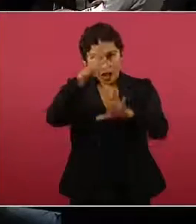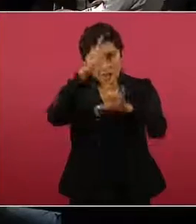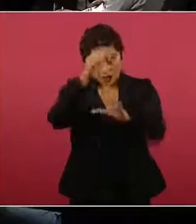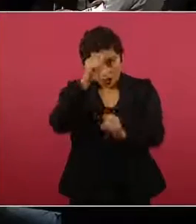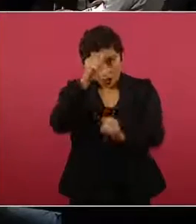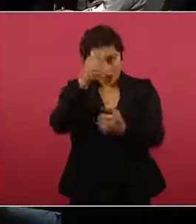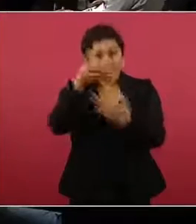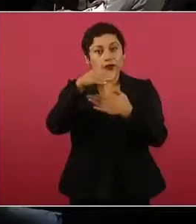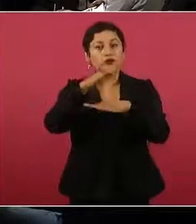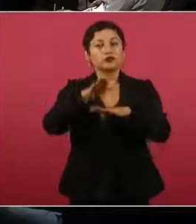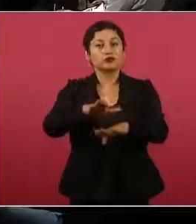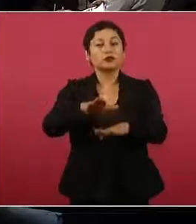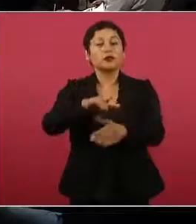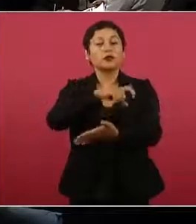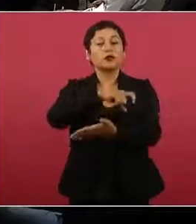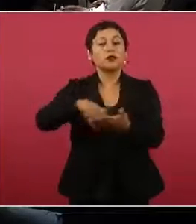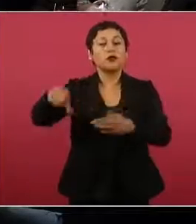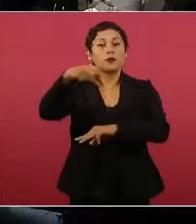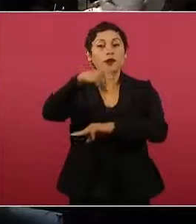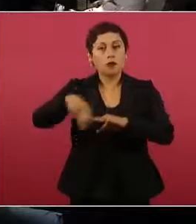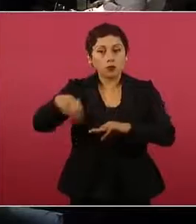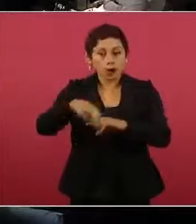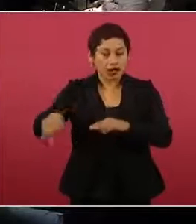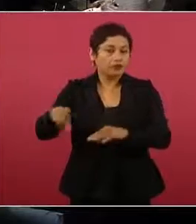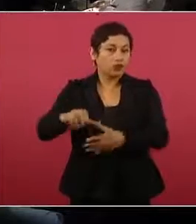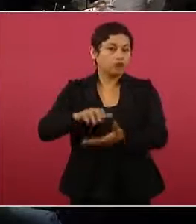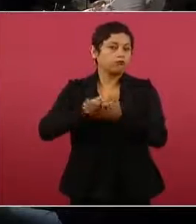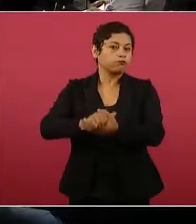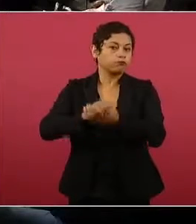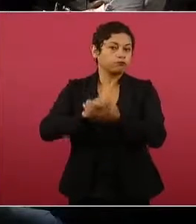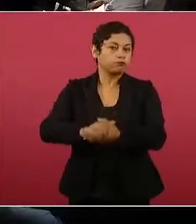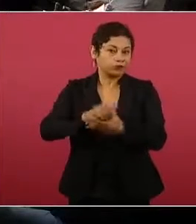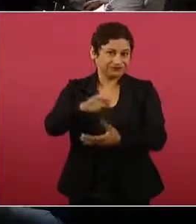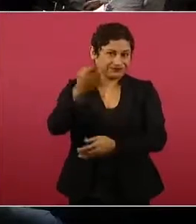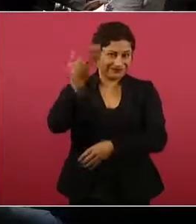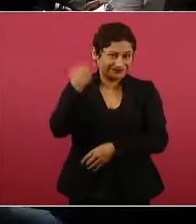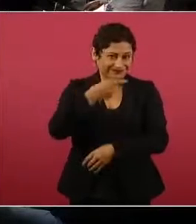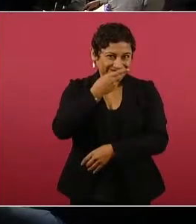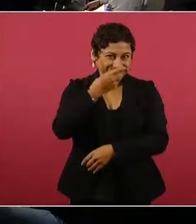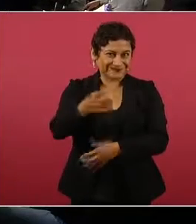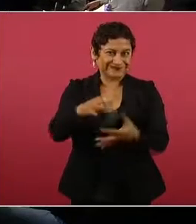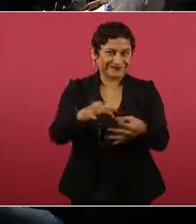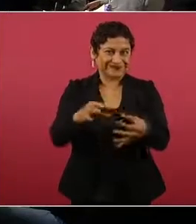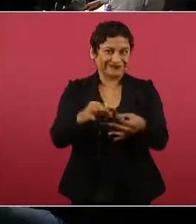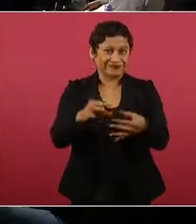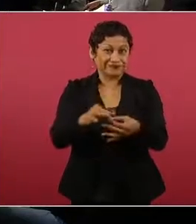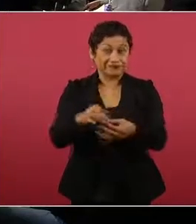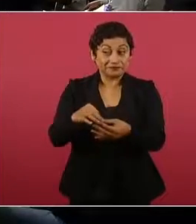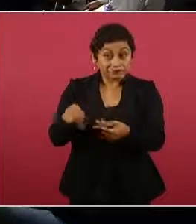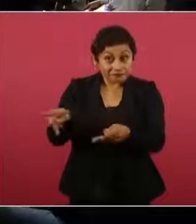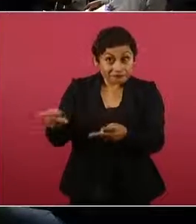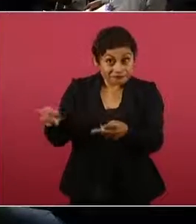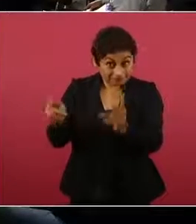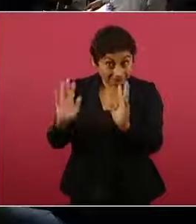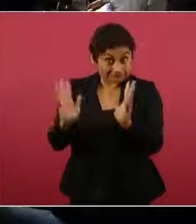la lotería. Ya usted informaba que se les dio a conocer este sorteo. Si hubo alguna cantidad de cachitos que se hayan